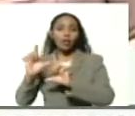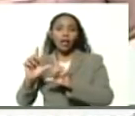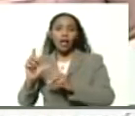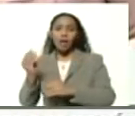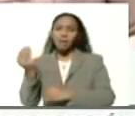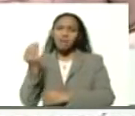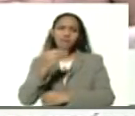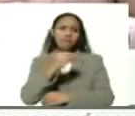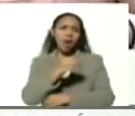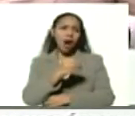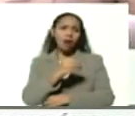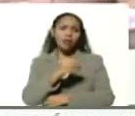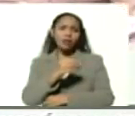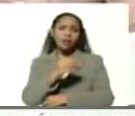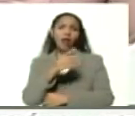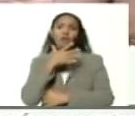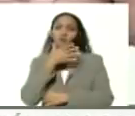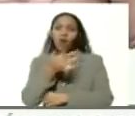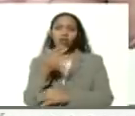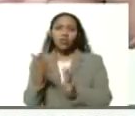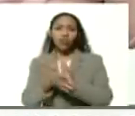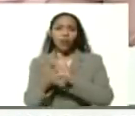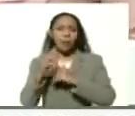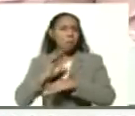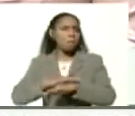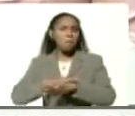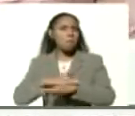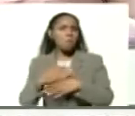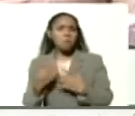más afable y mucho más fácil, porque